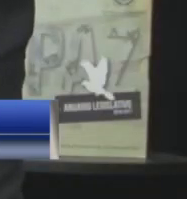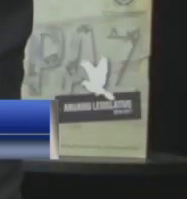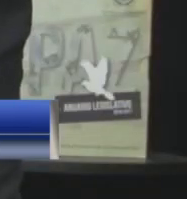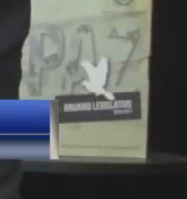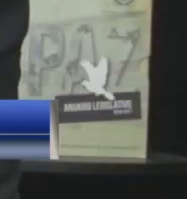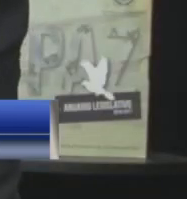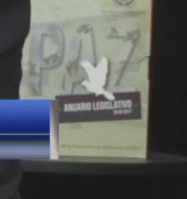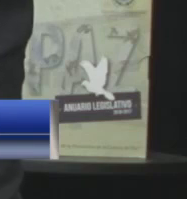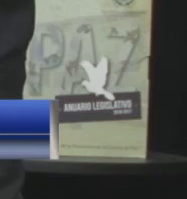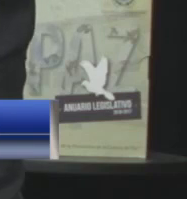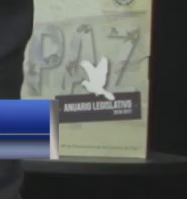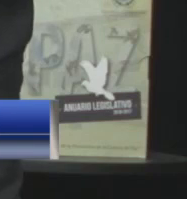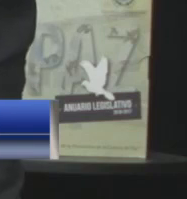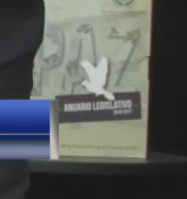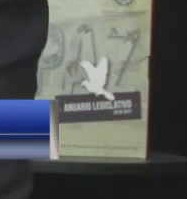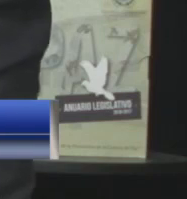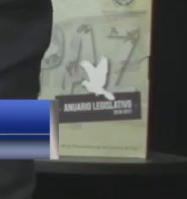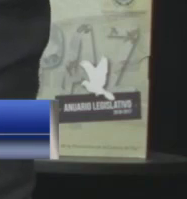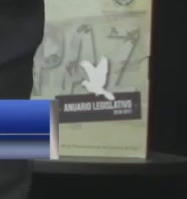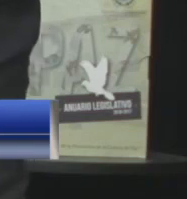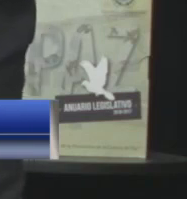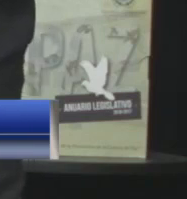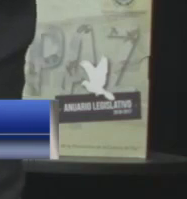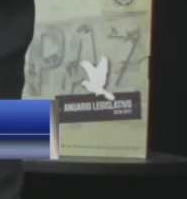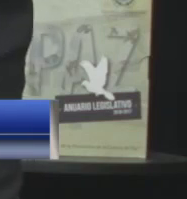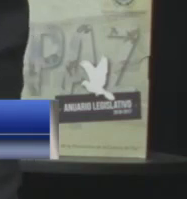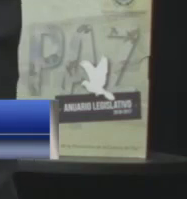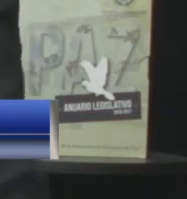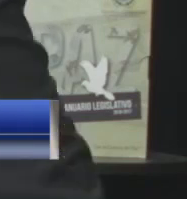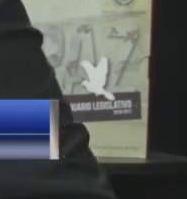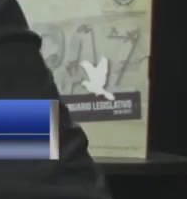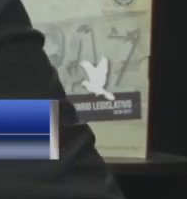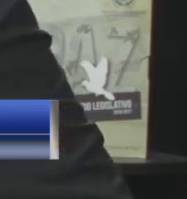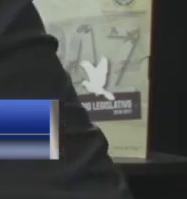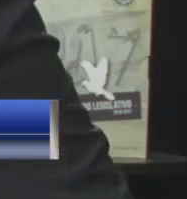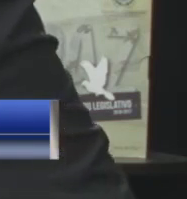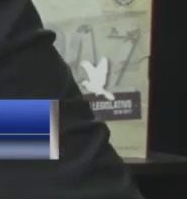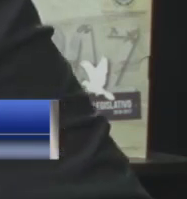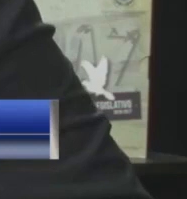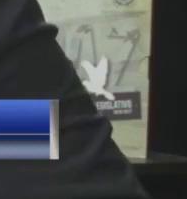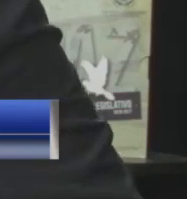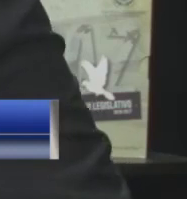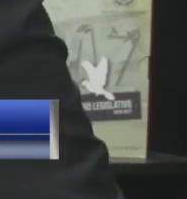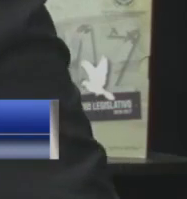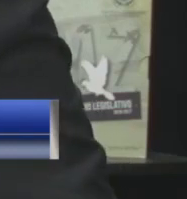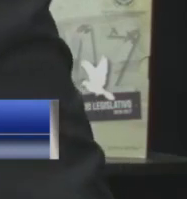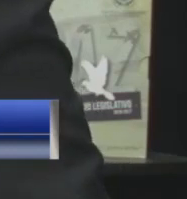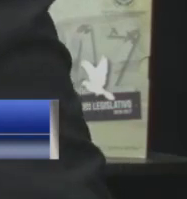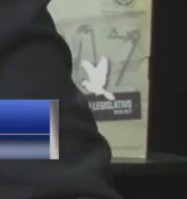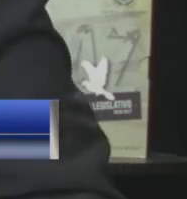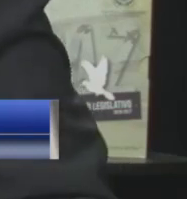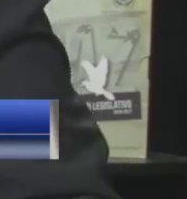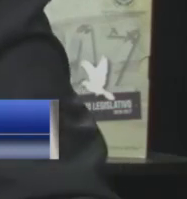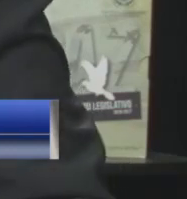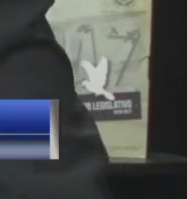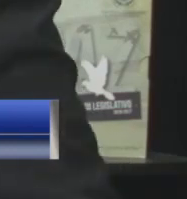informe al Ministerio de Salud sobre las acciones y planes a implementar para contrarrestar el posible ingreso al país del coronavirus. Y es que